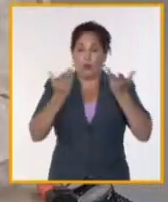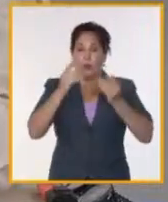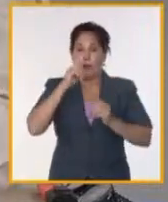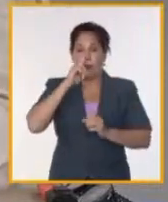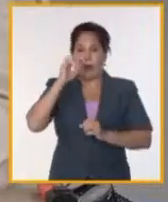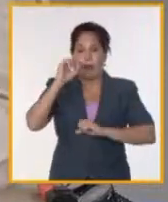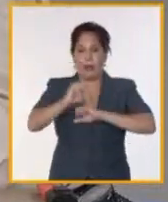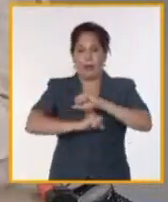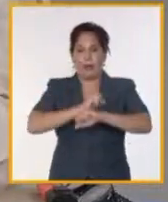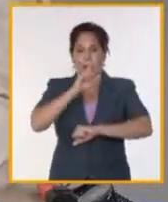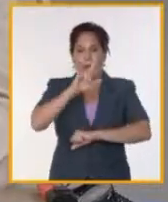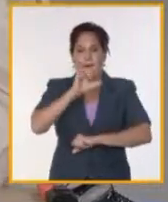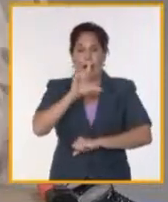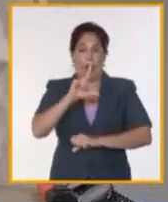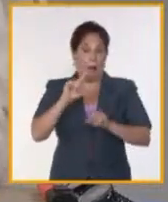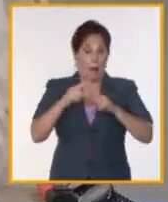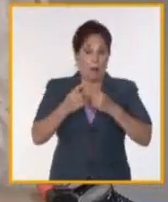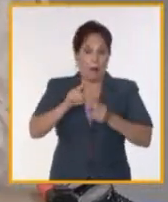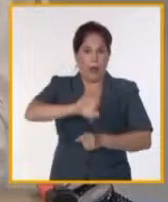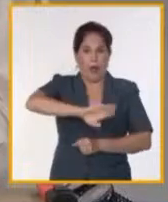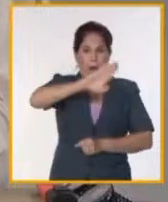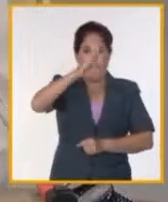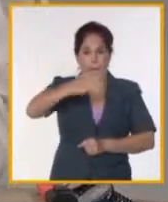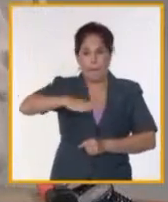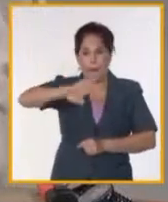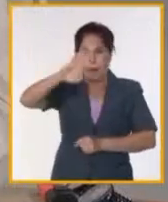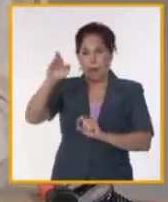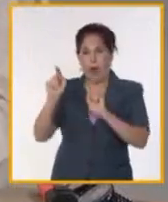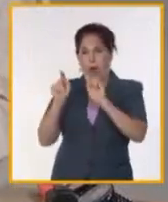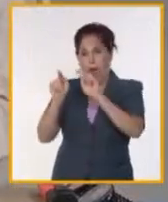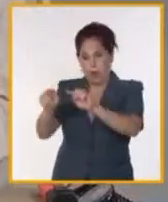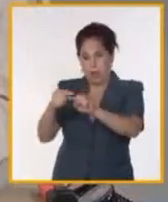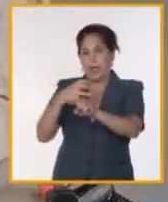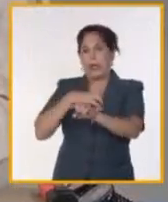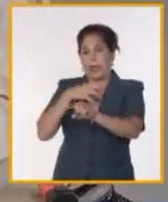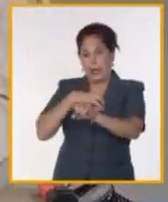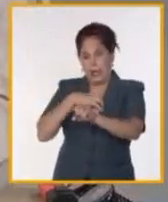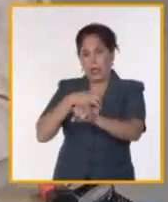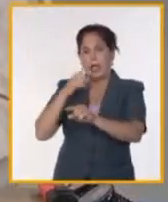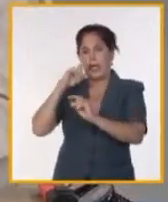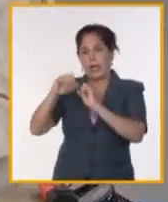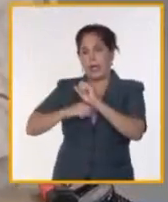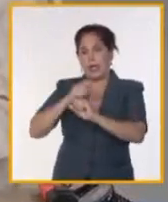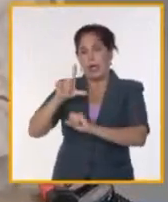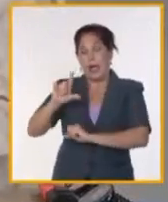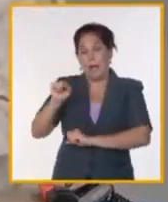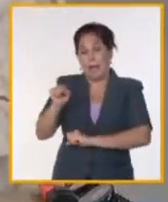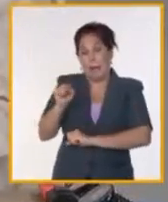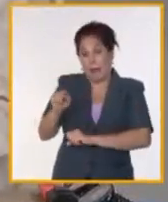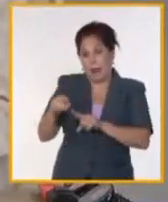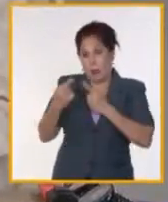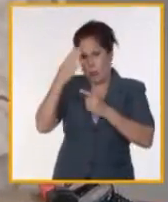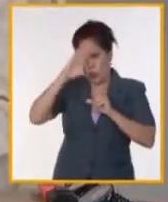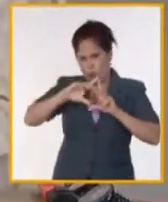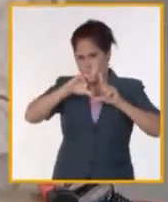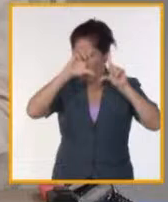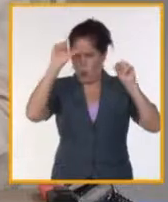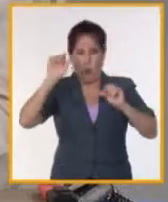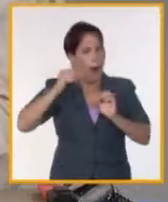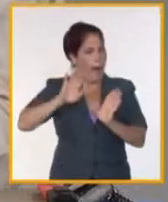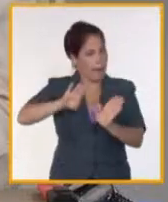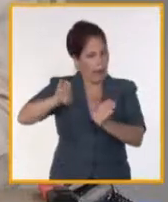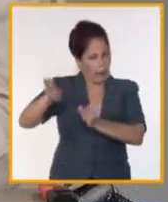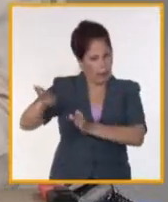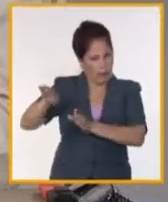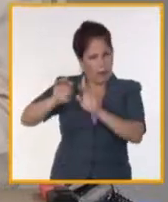La naturaleza nos dotó, afortunadamente, de ese magnífico recurso mineral. Sin embargo, en Cuba, aparte de los